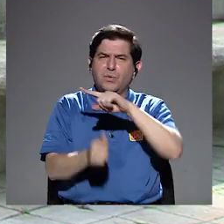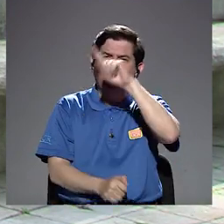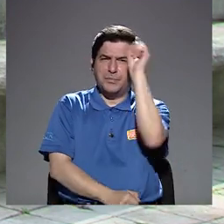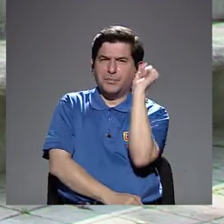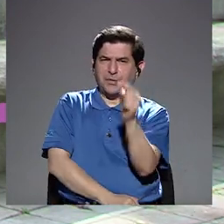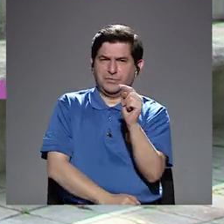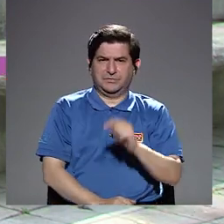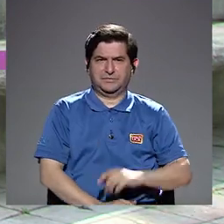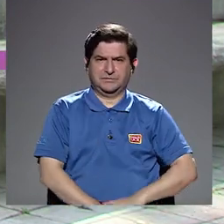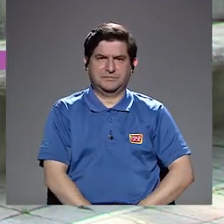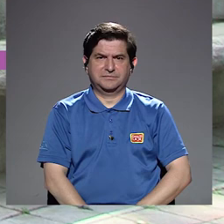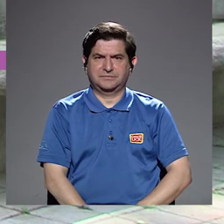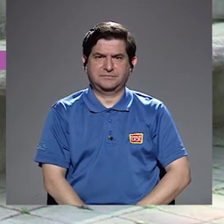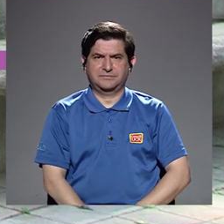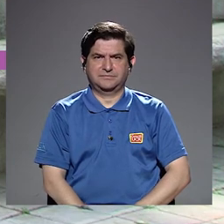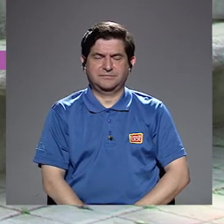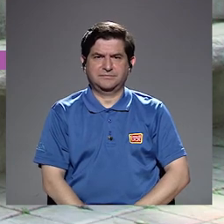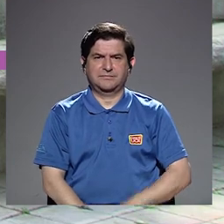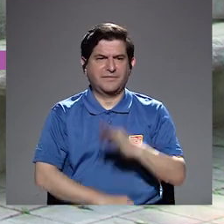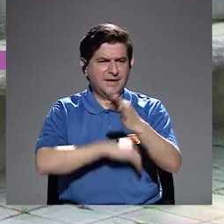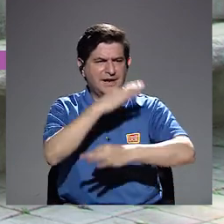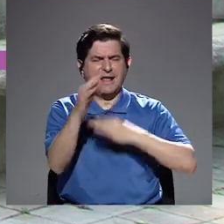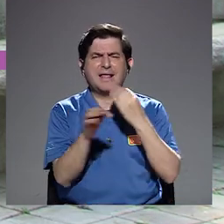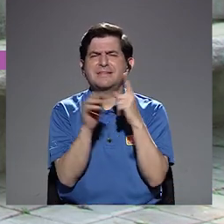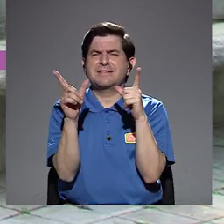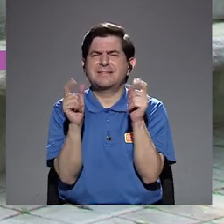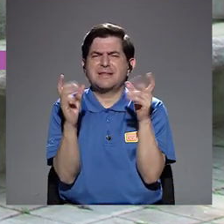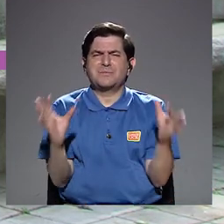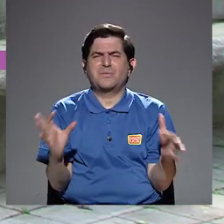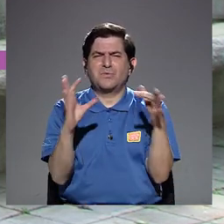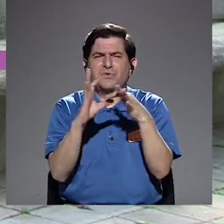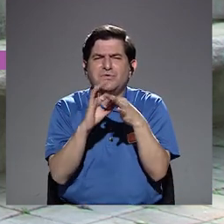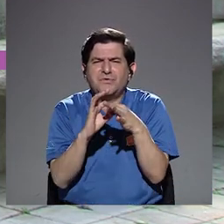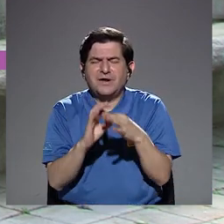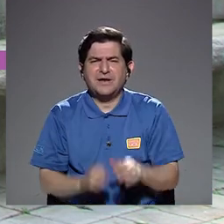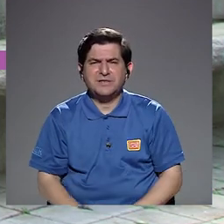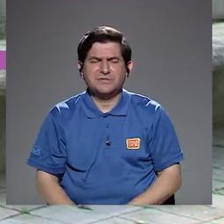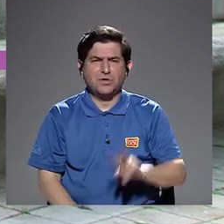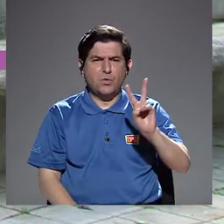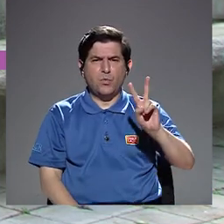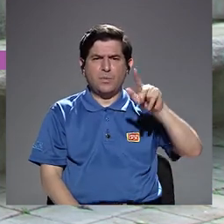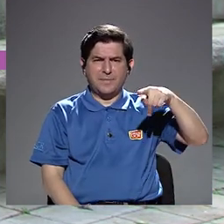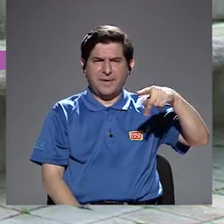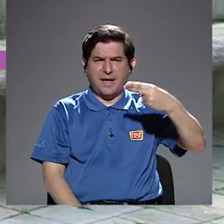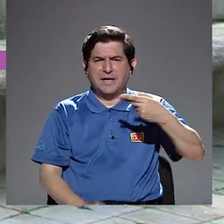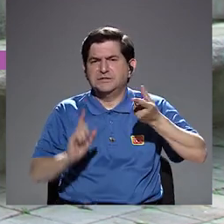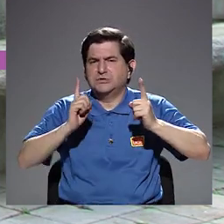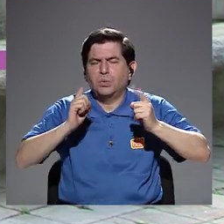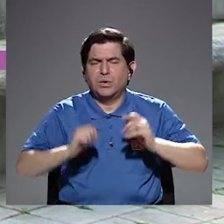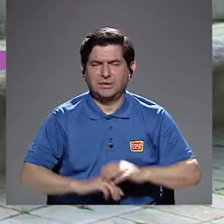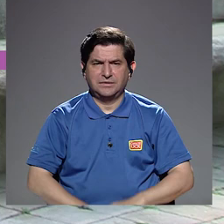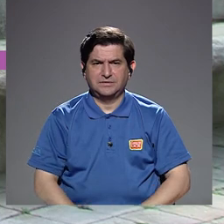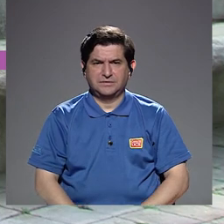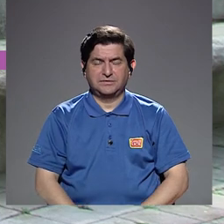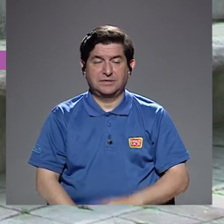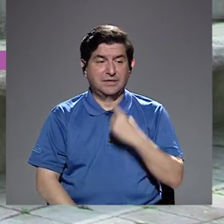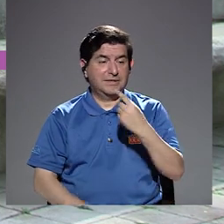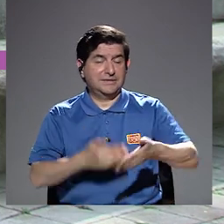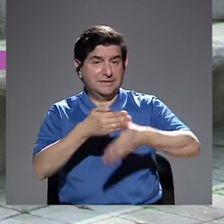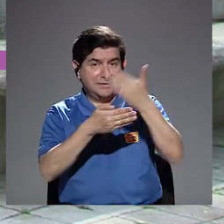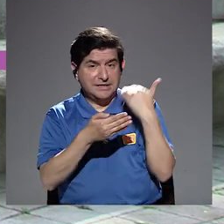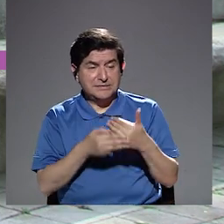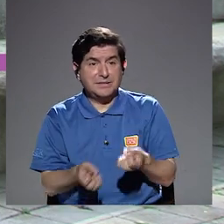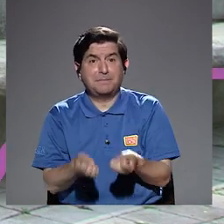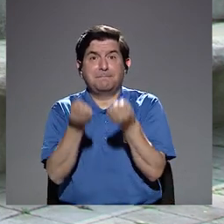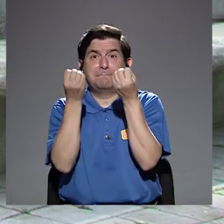quería preguntarles que, ¿a cuáles tipos de cáncer es que está relacionado el virus del papiloma humano? Como